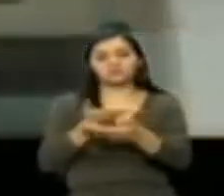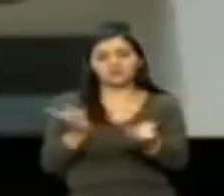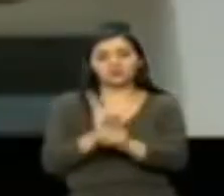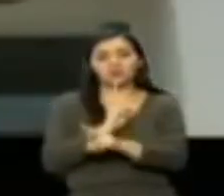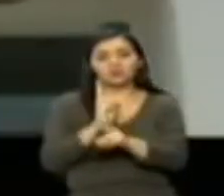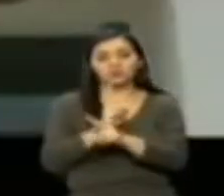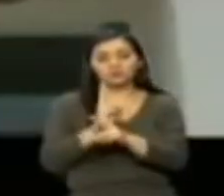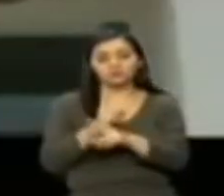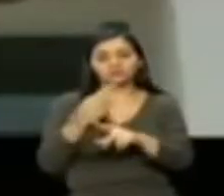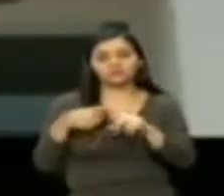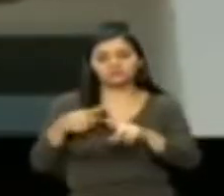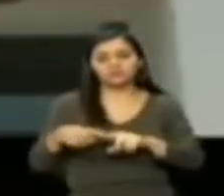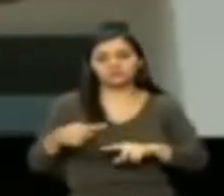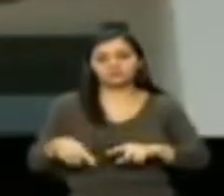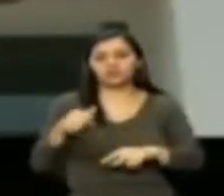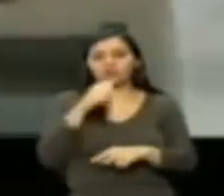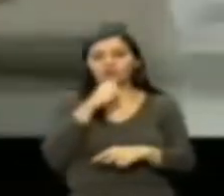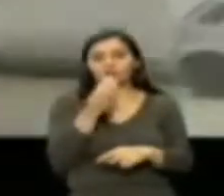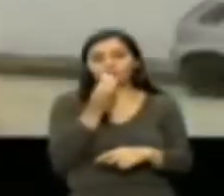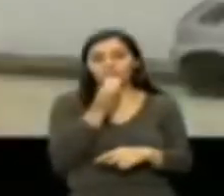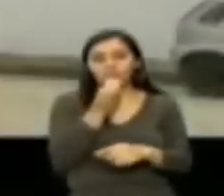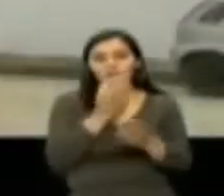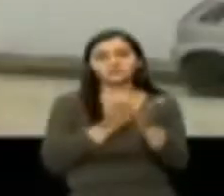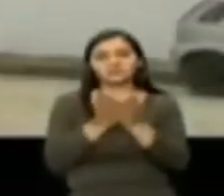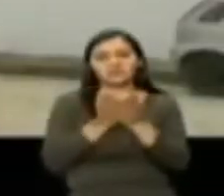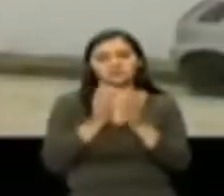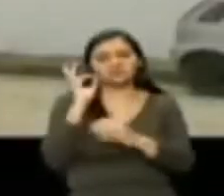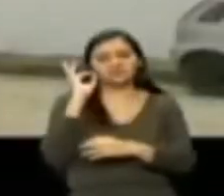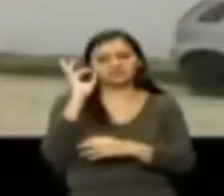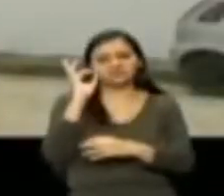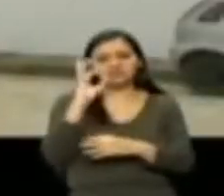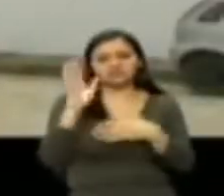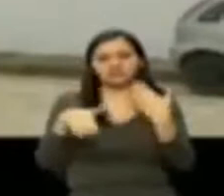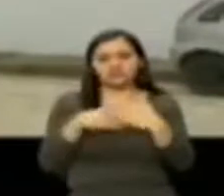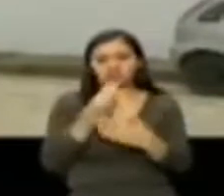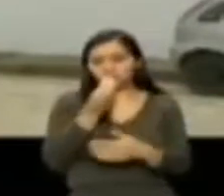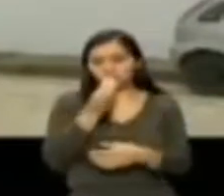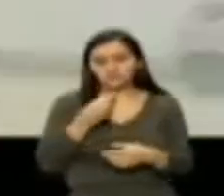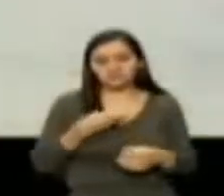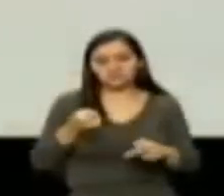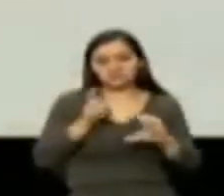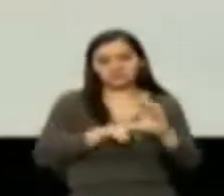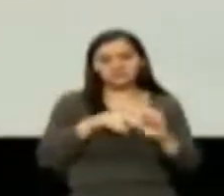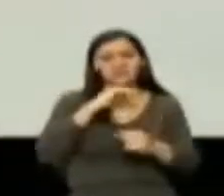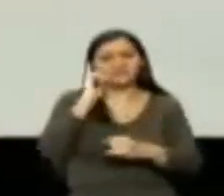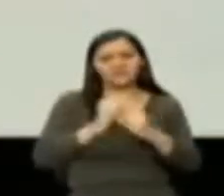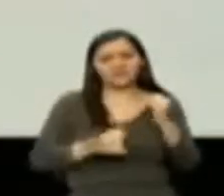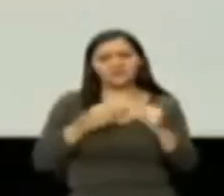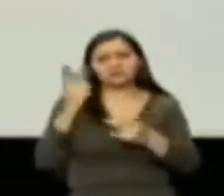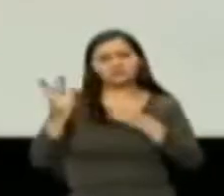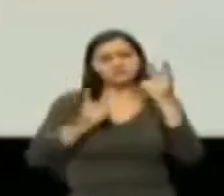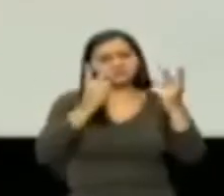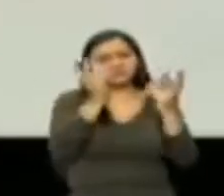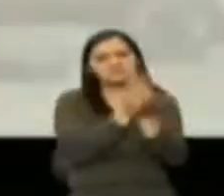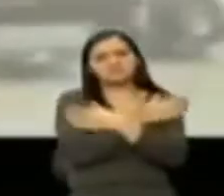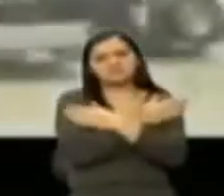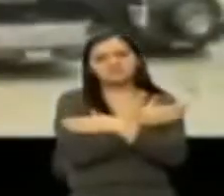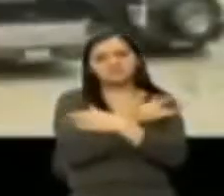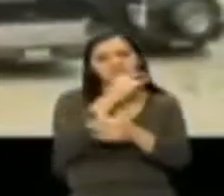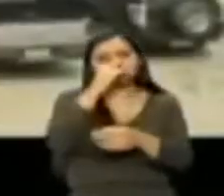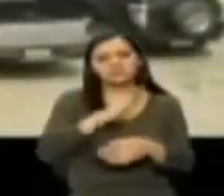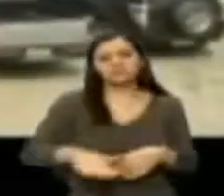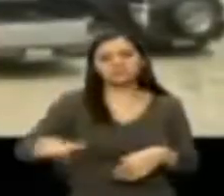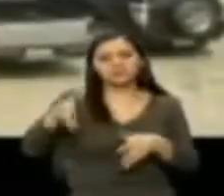también es comedor, y el servicio de comida muy bueno. Yo, cuando ya al final, cuando hice el recorrido, me despedía, pues estaban comiendo